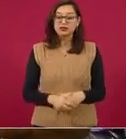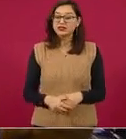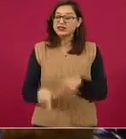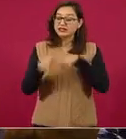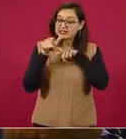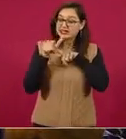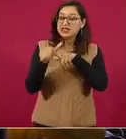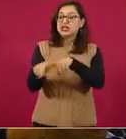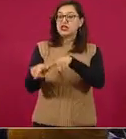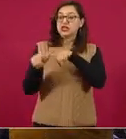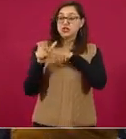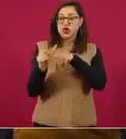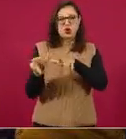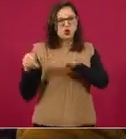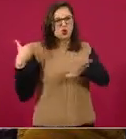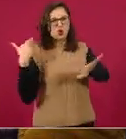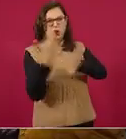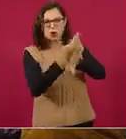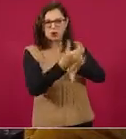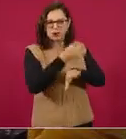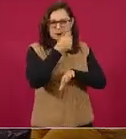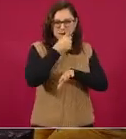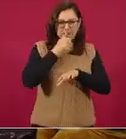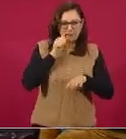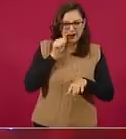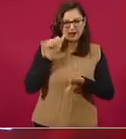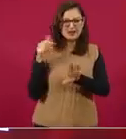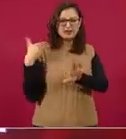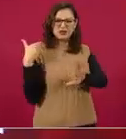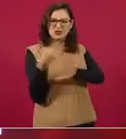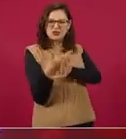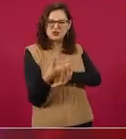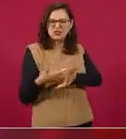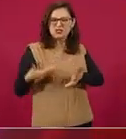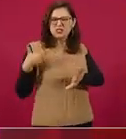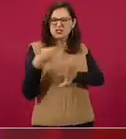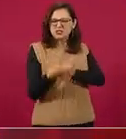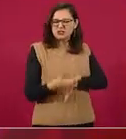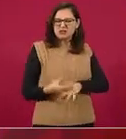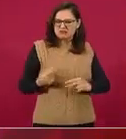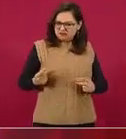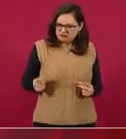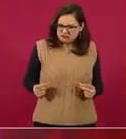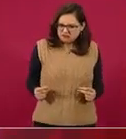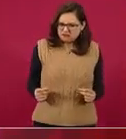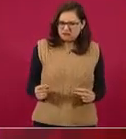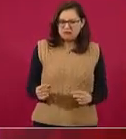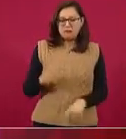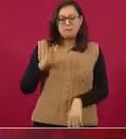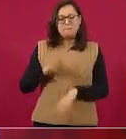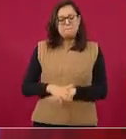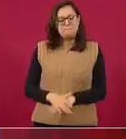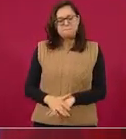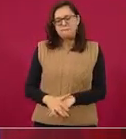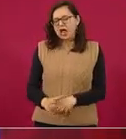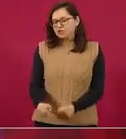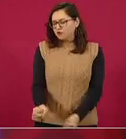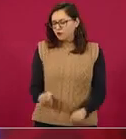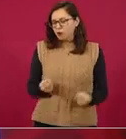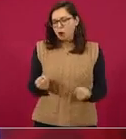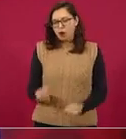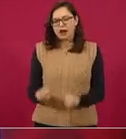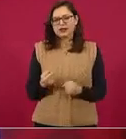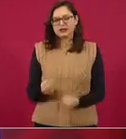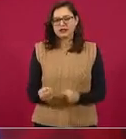Continuó y más temprano, más pronto de lo que uno